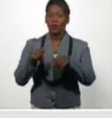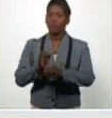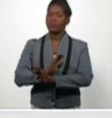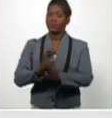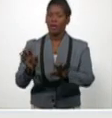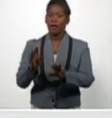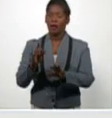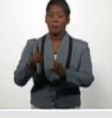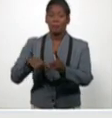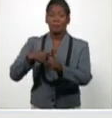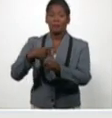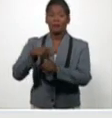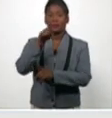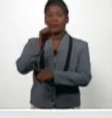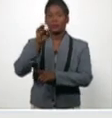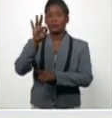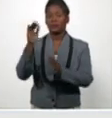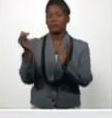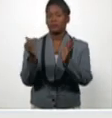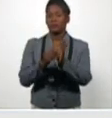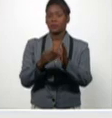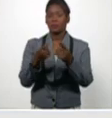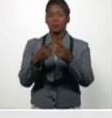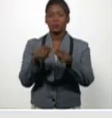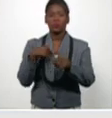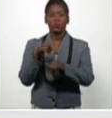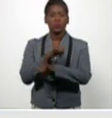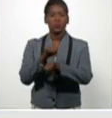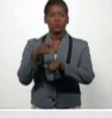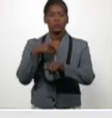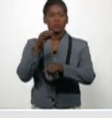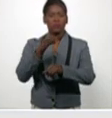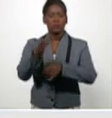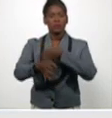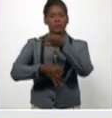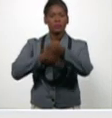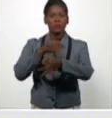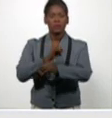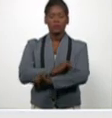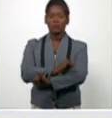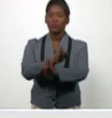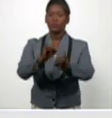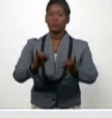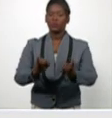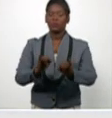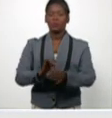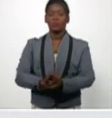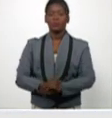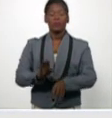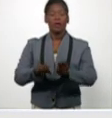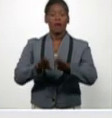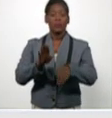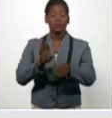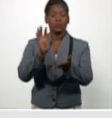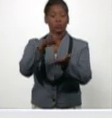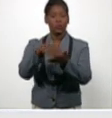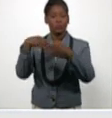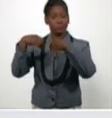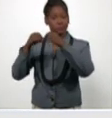y no ocultamos, además lo hemos hecho patente aquí, que hay veces que algunos laboratorios con